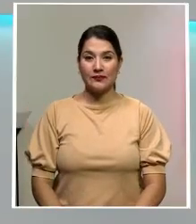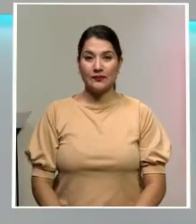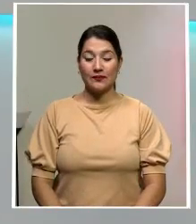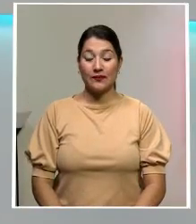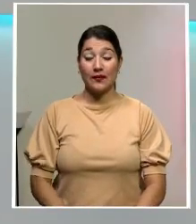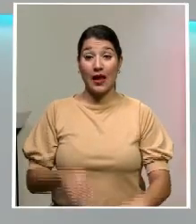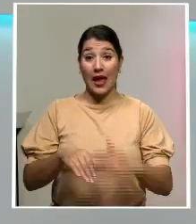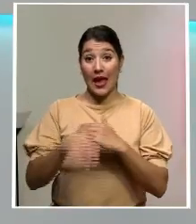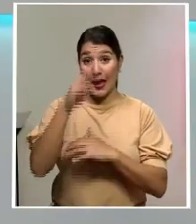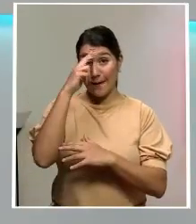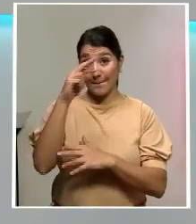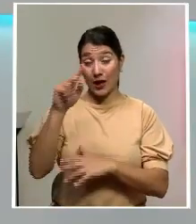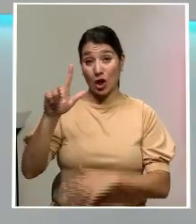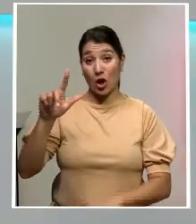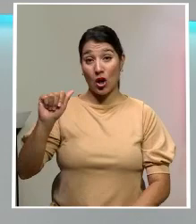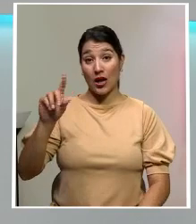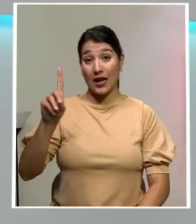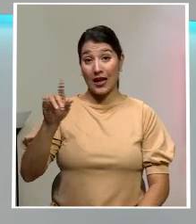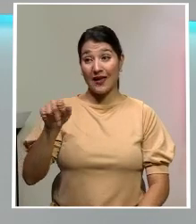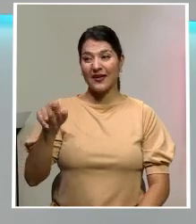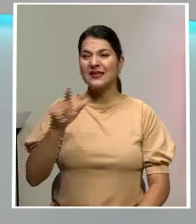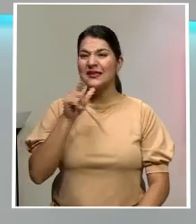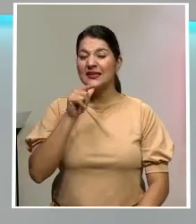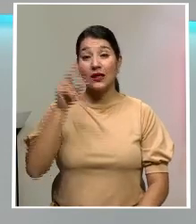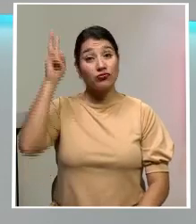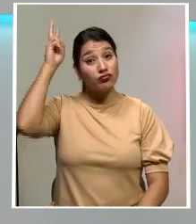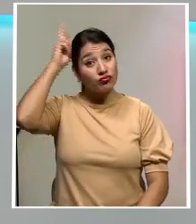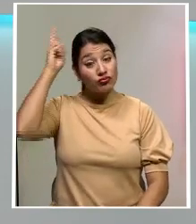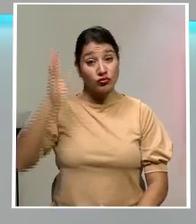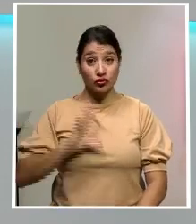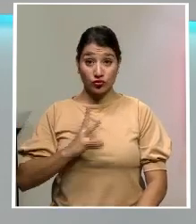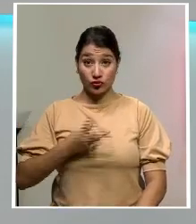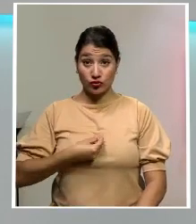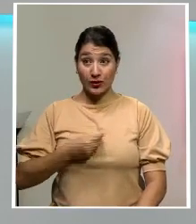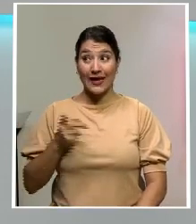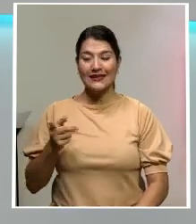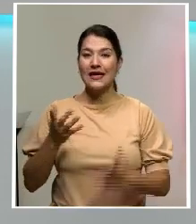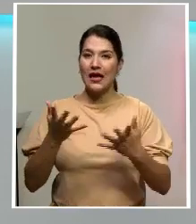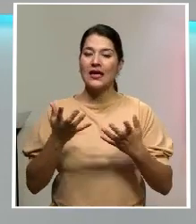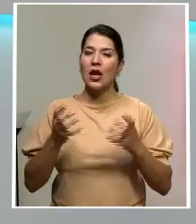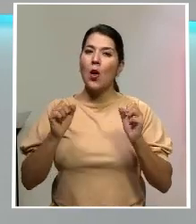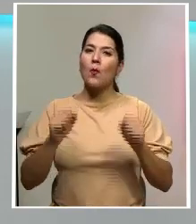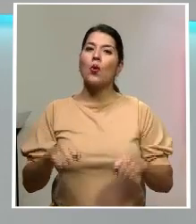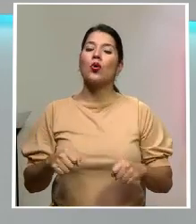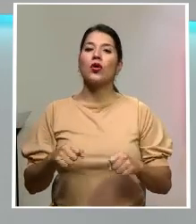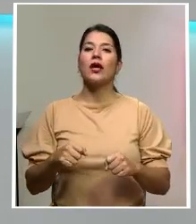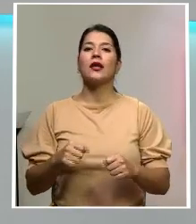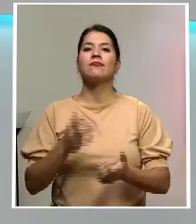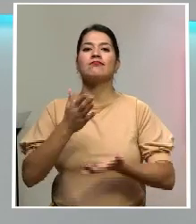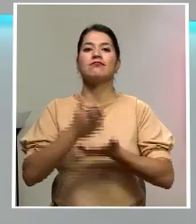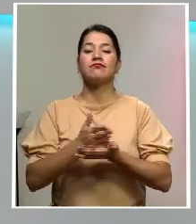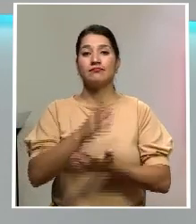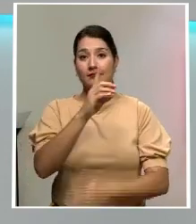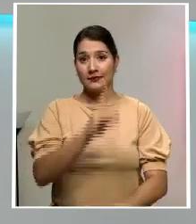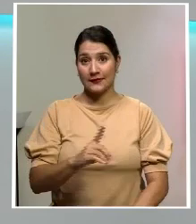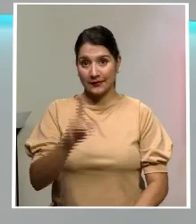En México, Lady, una indígena transgénero, quiere romper el yugo de la